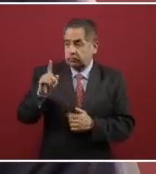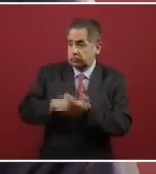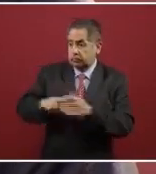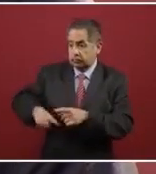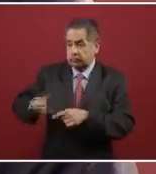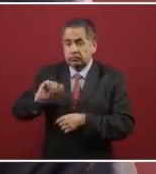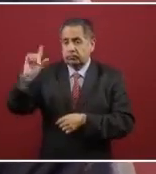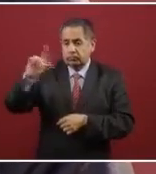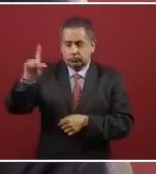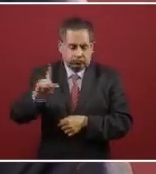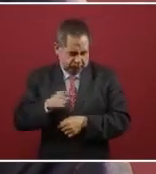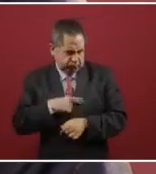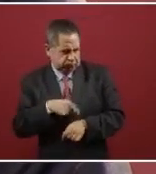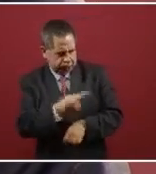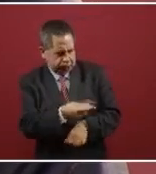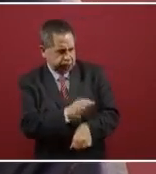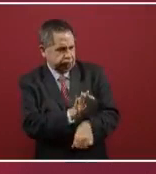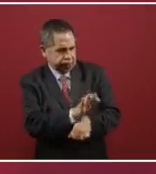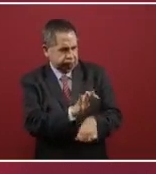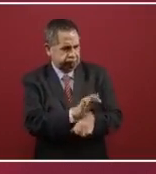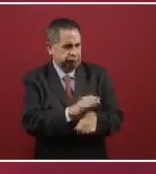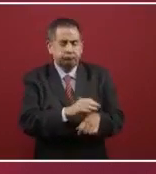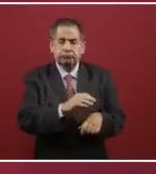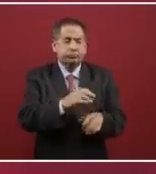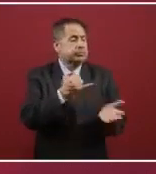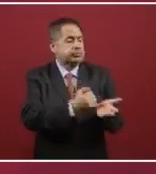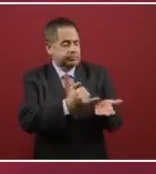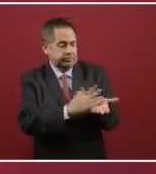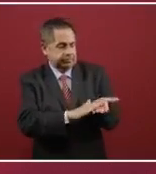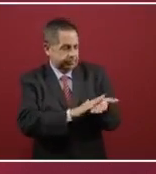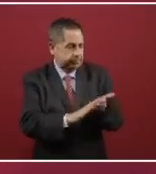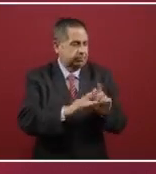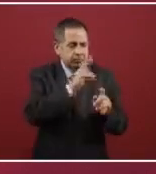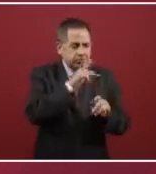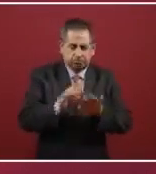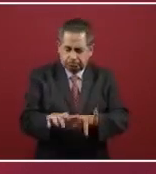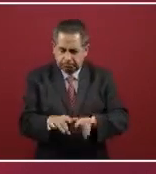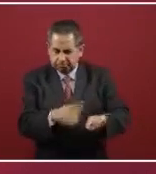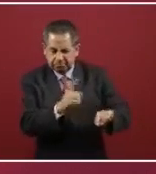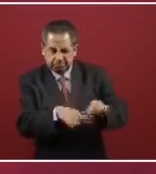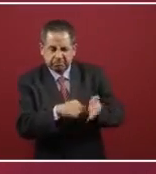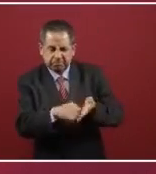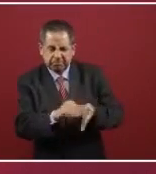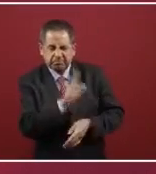ofrezca de que va a condonar impuestos, que va a cancelar impuestos,